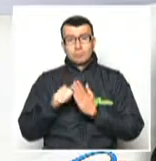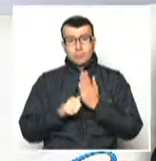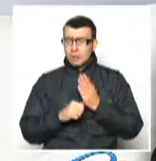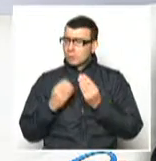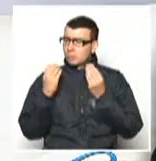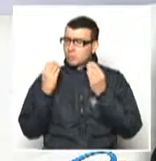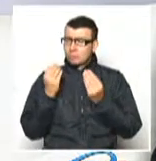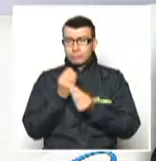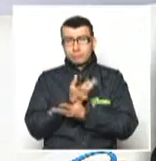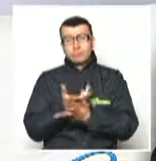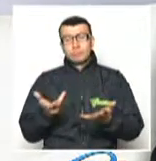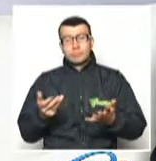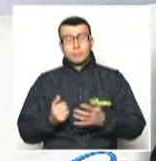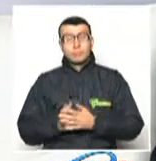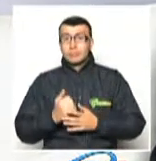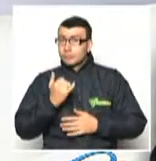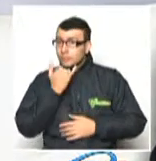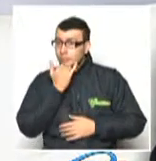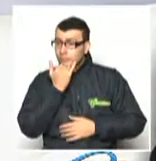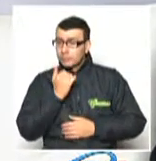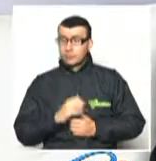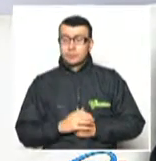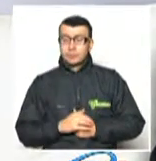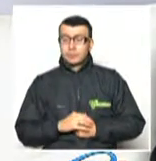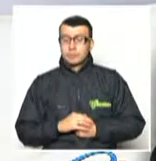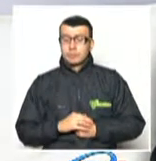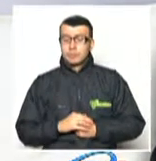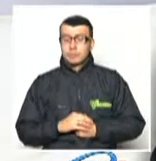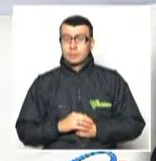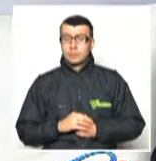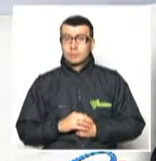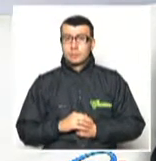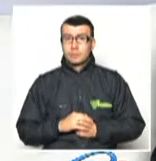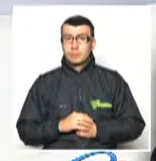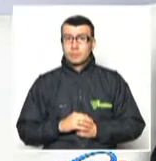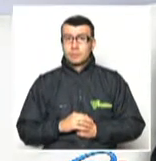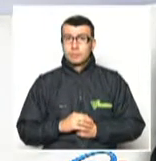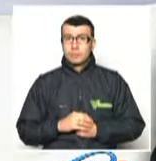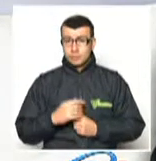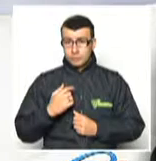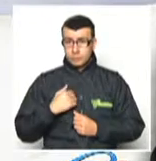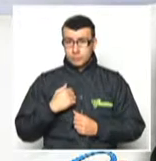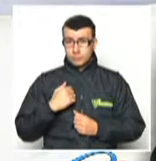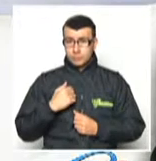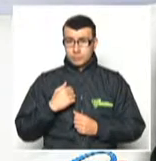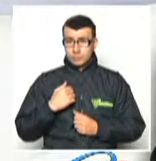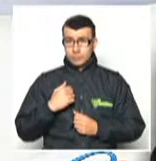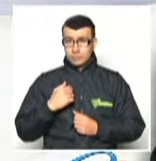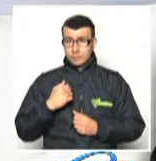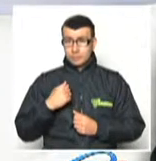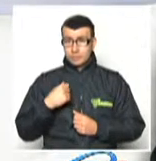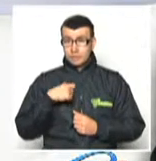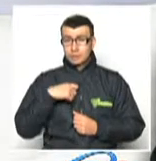bendiciones. Gracias. Lo que pasa es que a mí me diagnosticaron ATM, artrosis